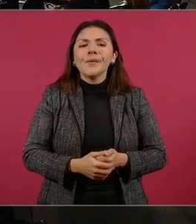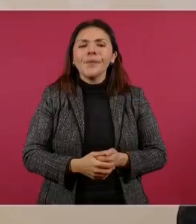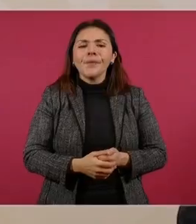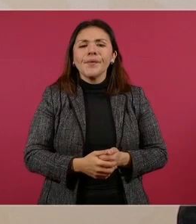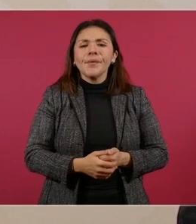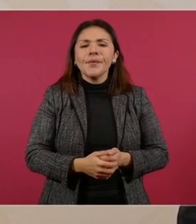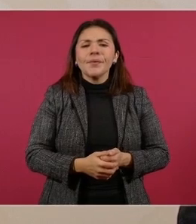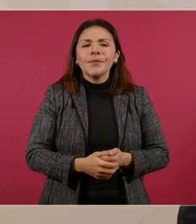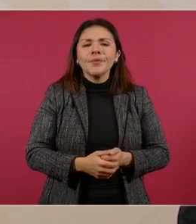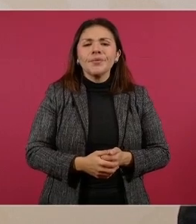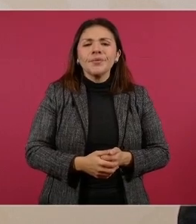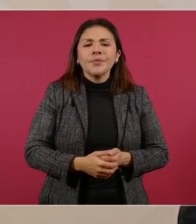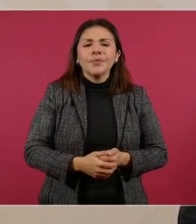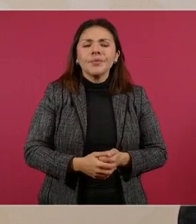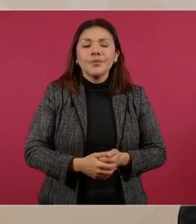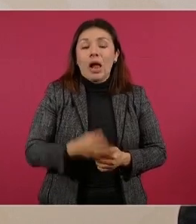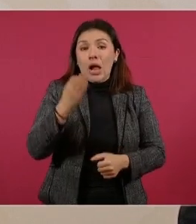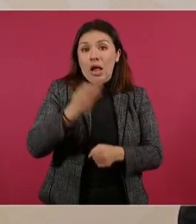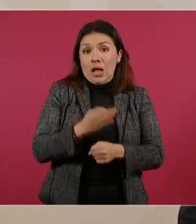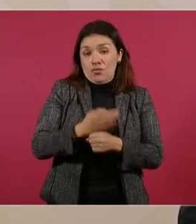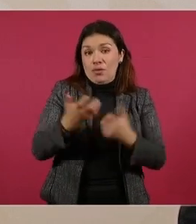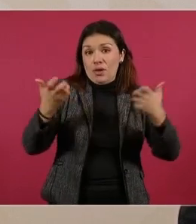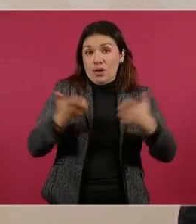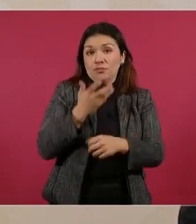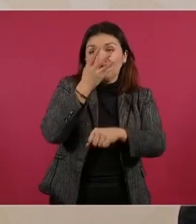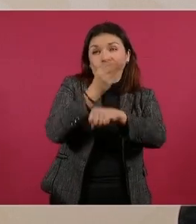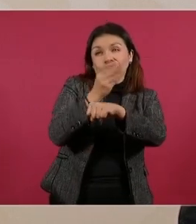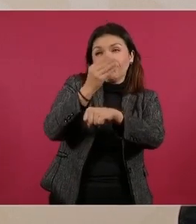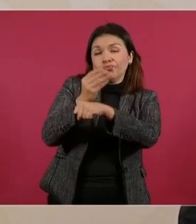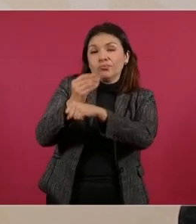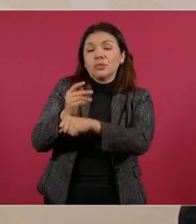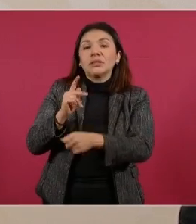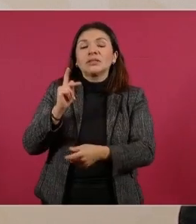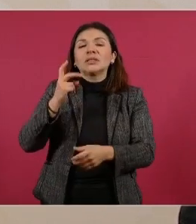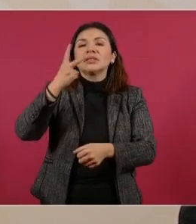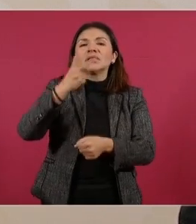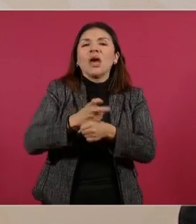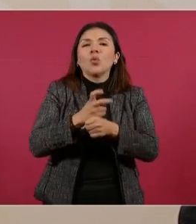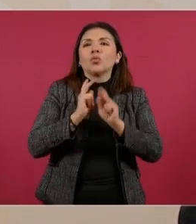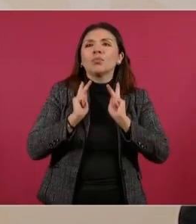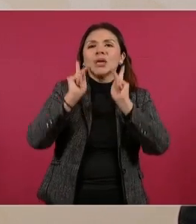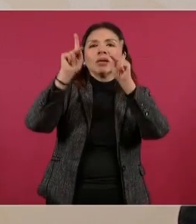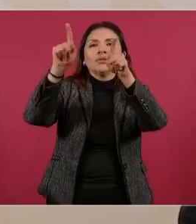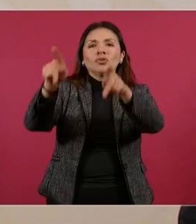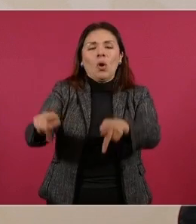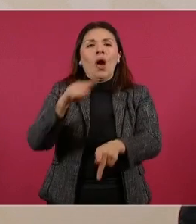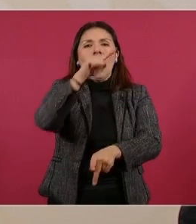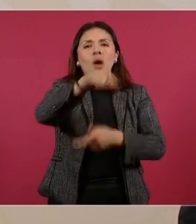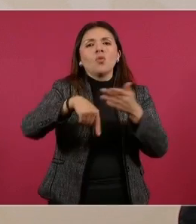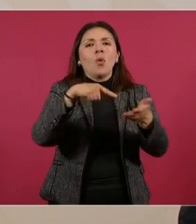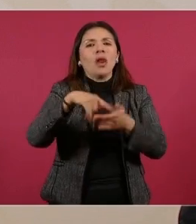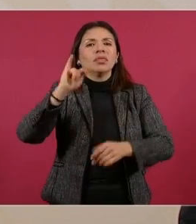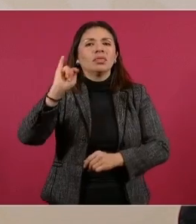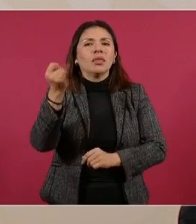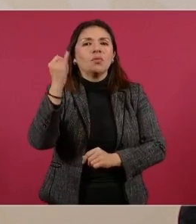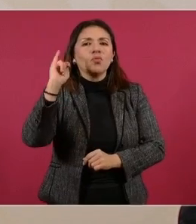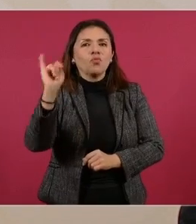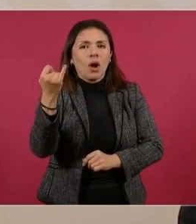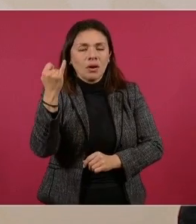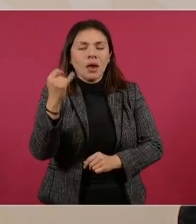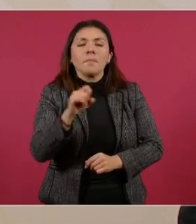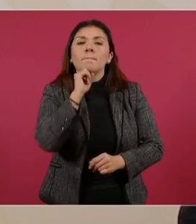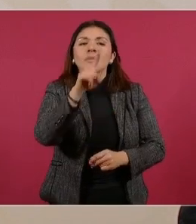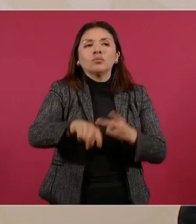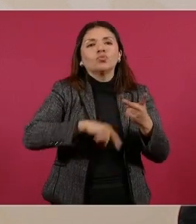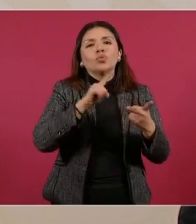haciendo un segundo piso en Tijuana están haciendo obras en